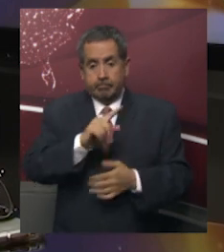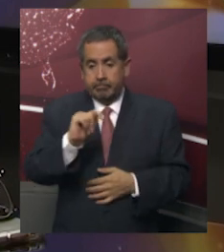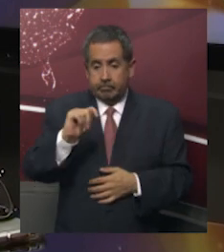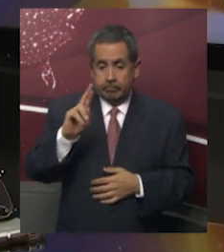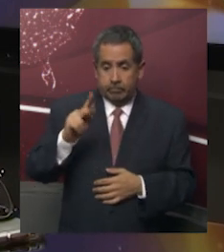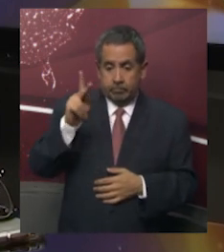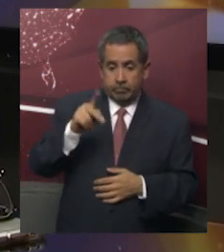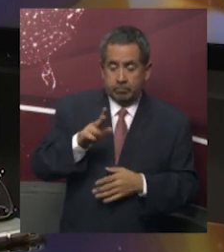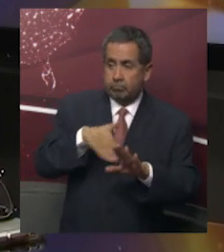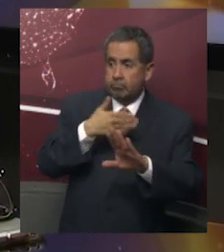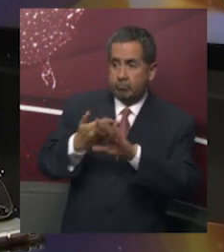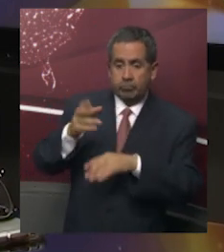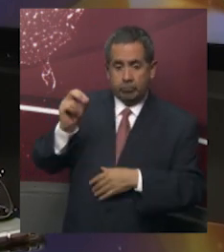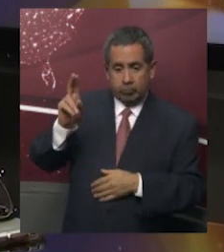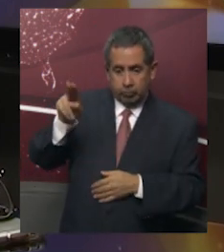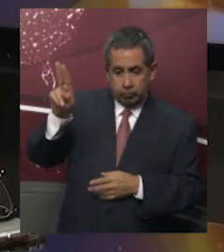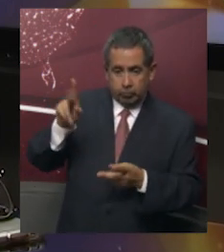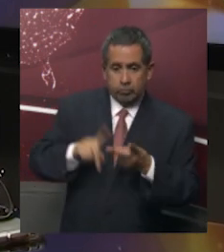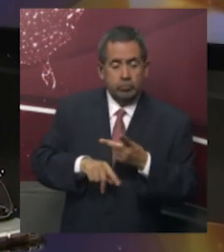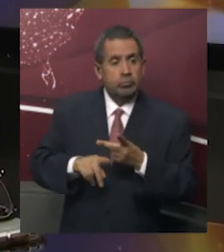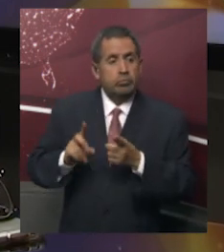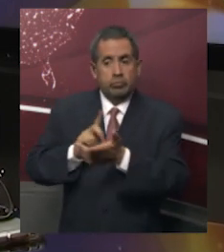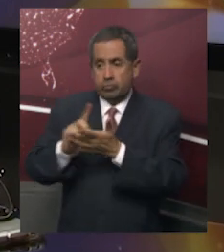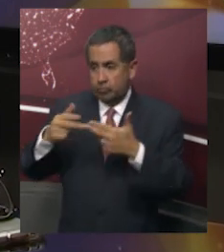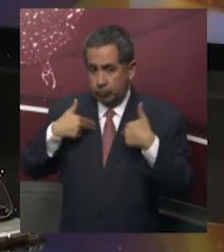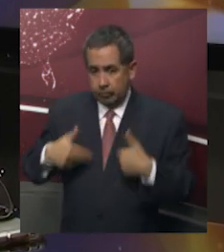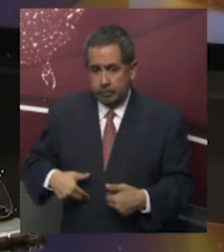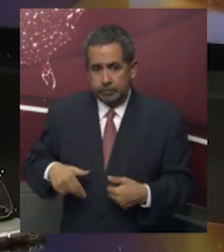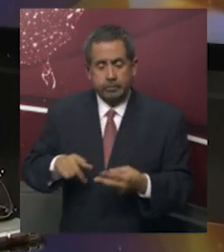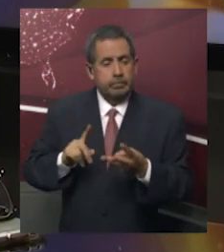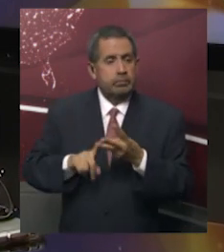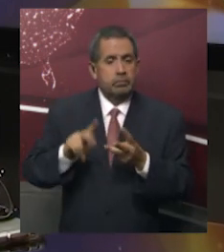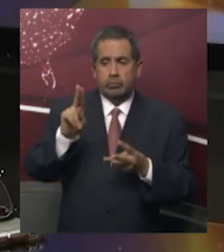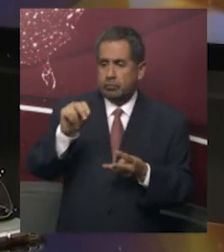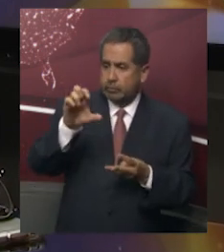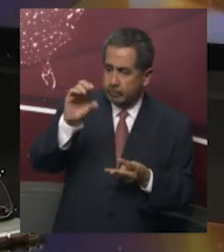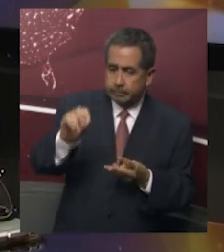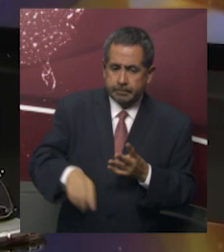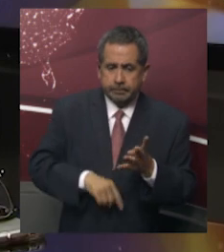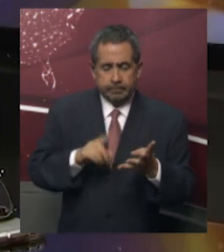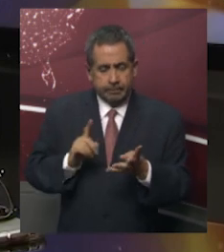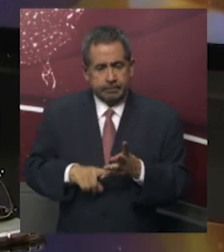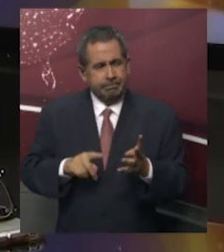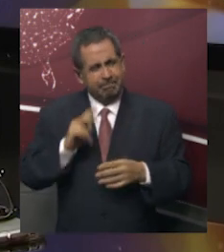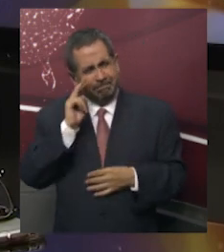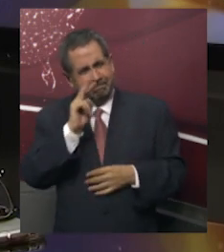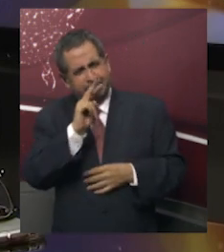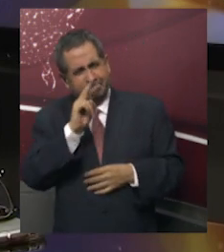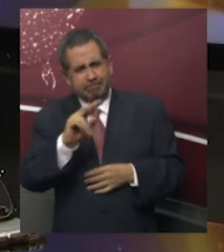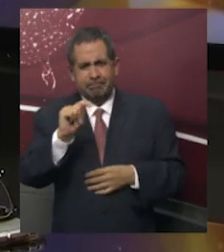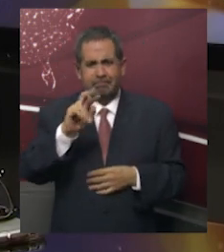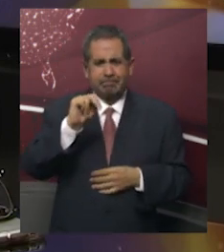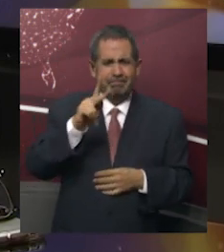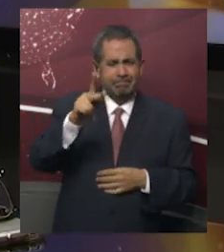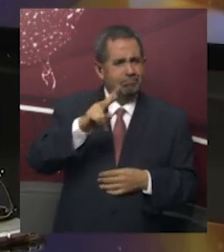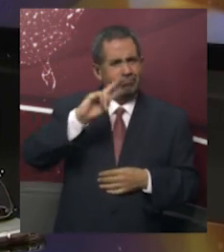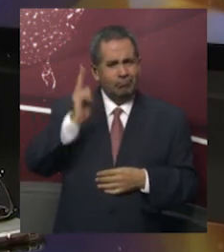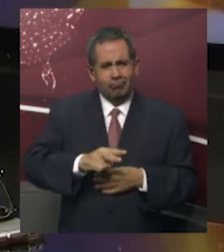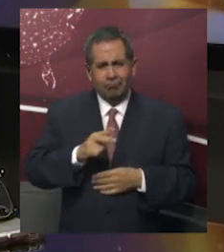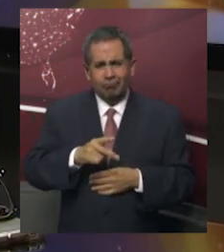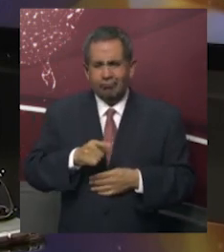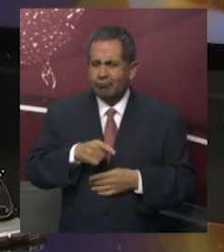la ONU, al Consejo de Derechos Humanos de Naciones Unidas, a la UNESCO, cuando vemos que Trump está